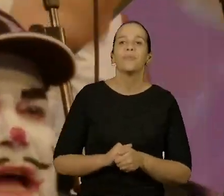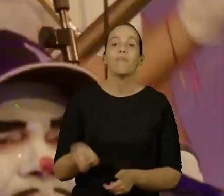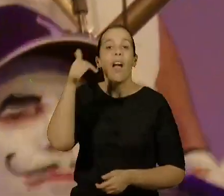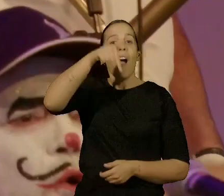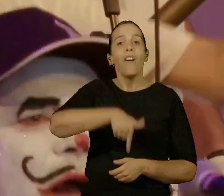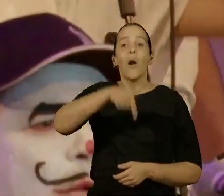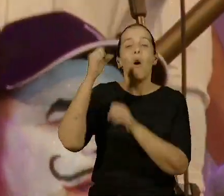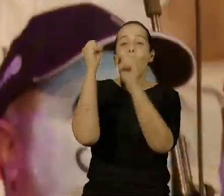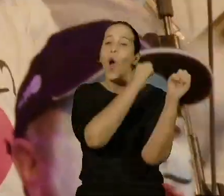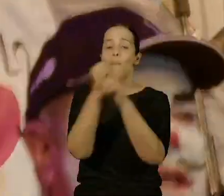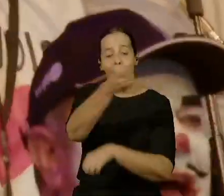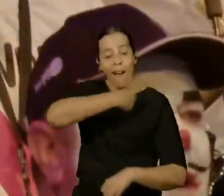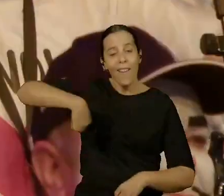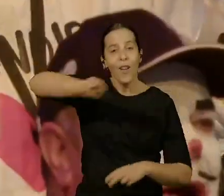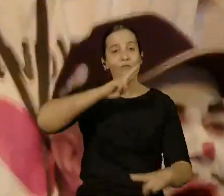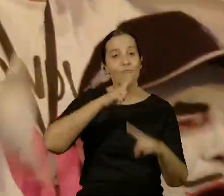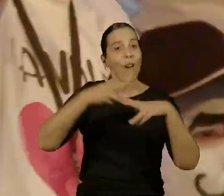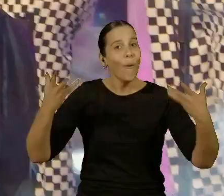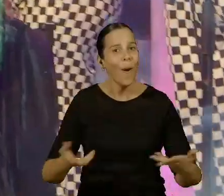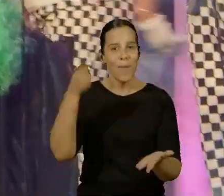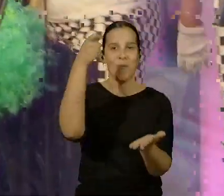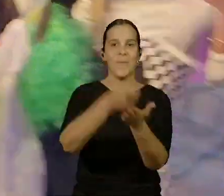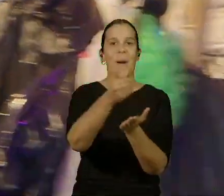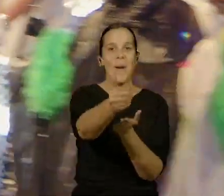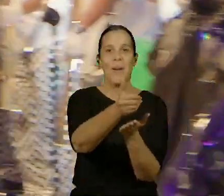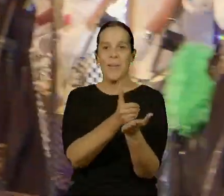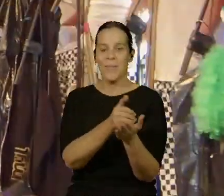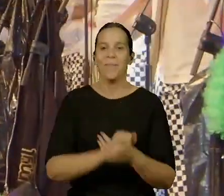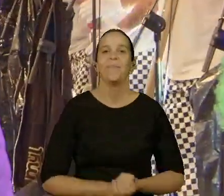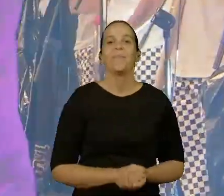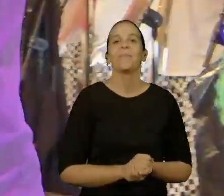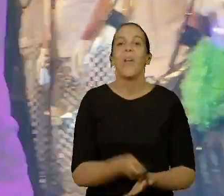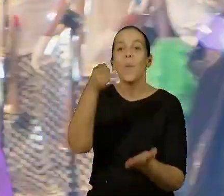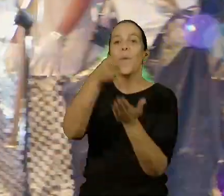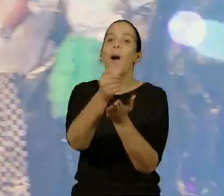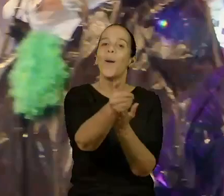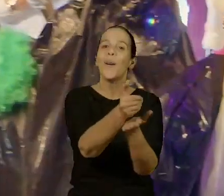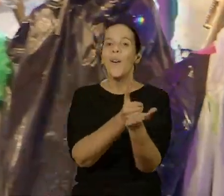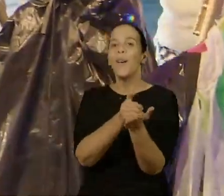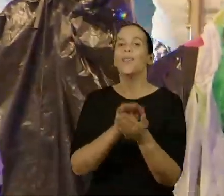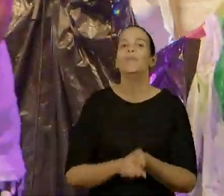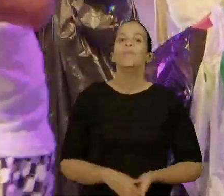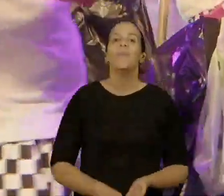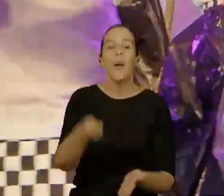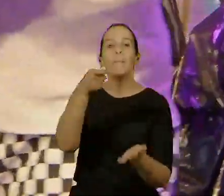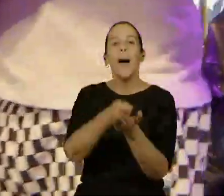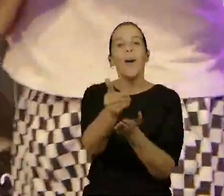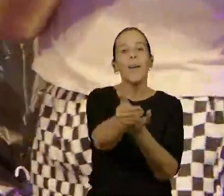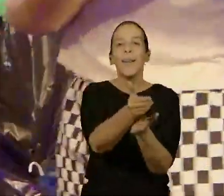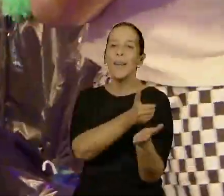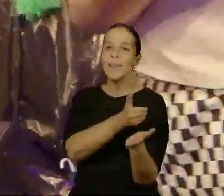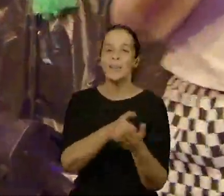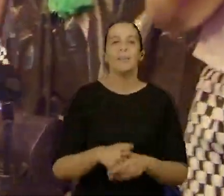está la burla nuestra, se llama bajo y limpio. Amigo. Bajo y limpio. ¿Eh? Majo